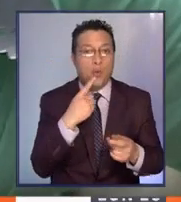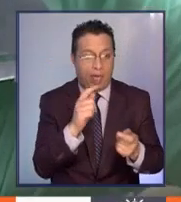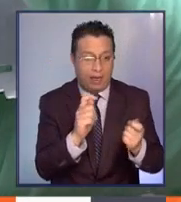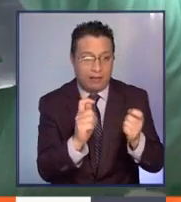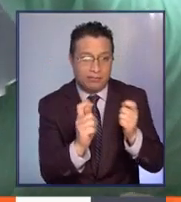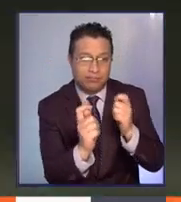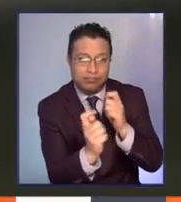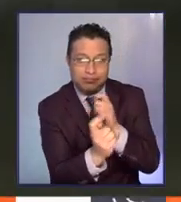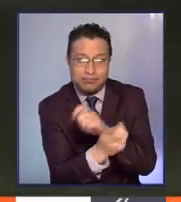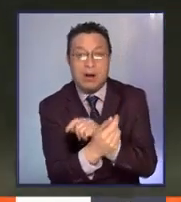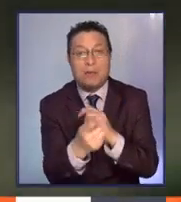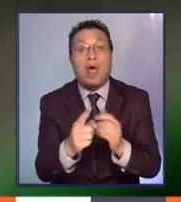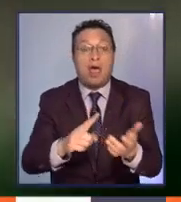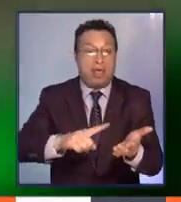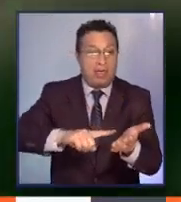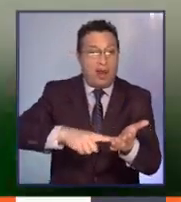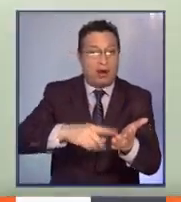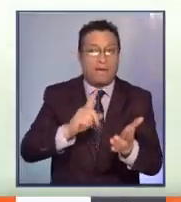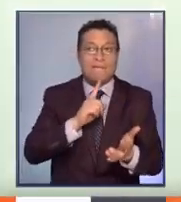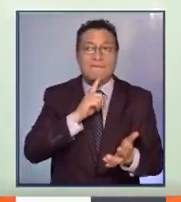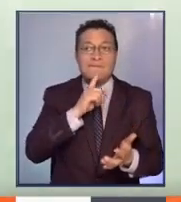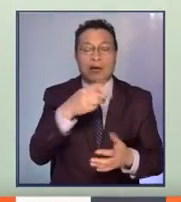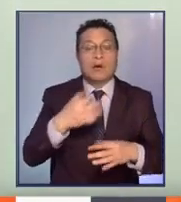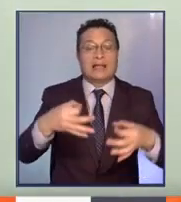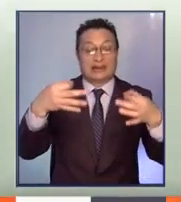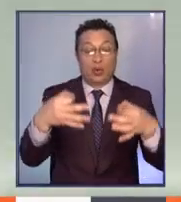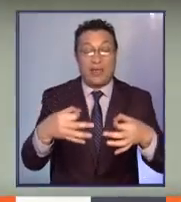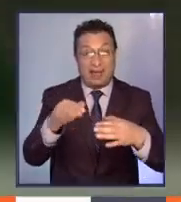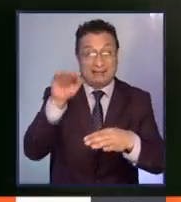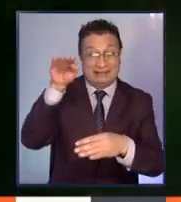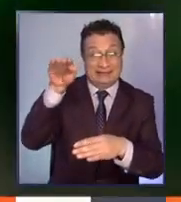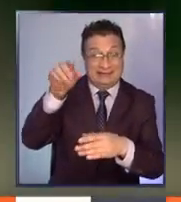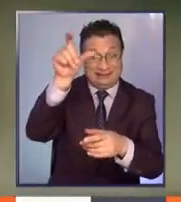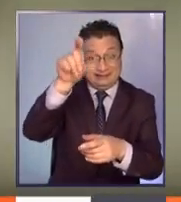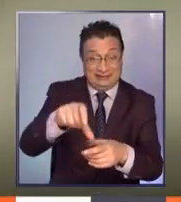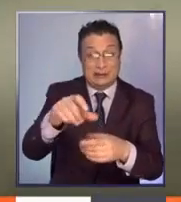pese a la tecnología, continúa burlando la seguridad de bancos y cajeros automáticos.